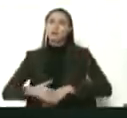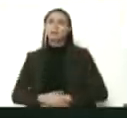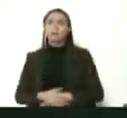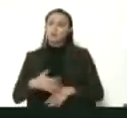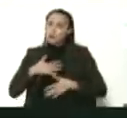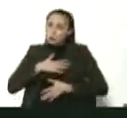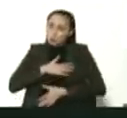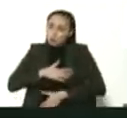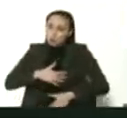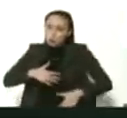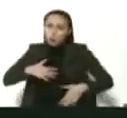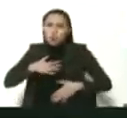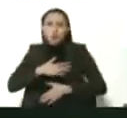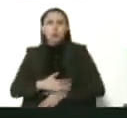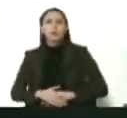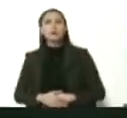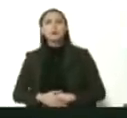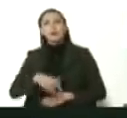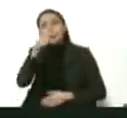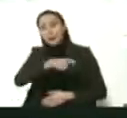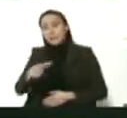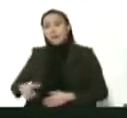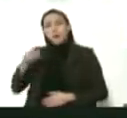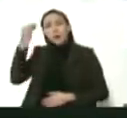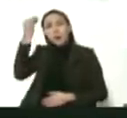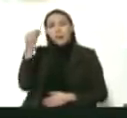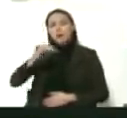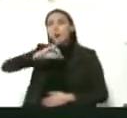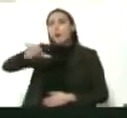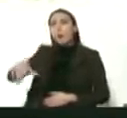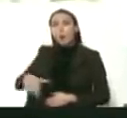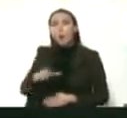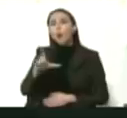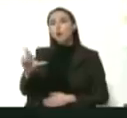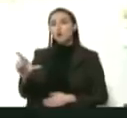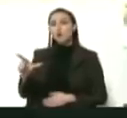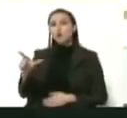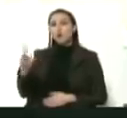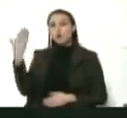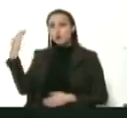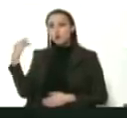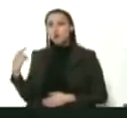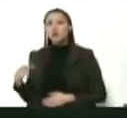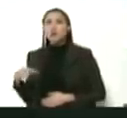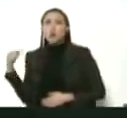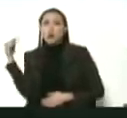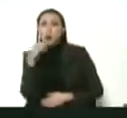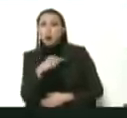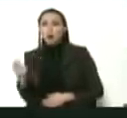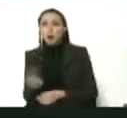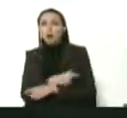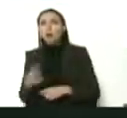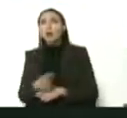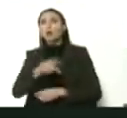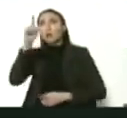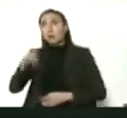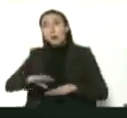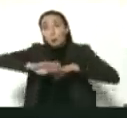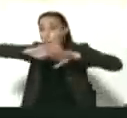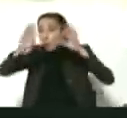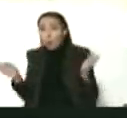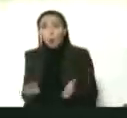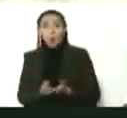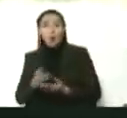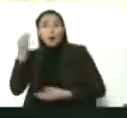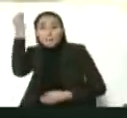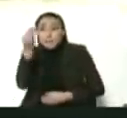La nueva normalidad, alguna gente la pensó en julio, en agosto, en el mundo, estoy hablando en el mundo, que era